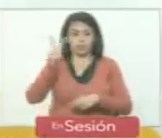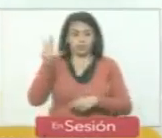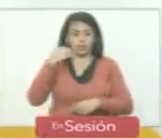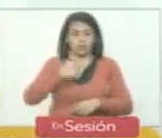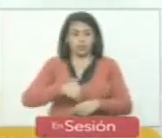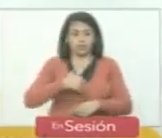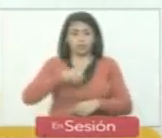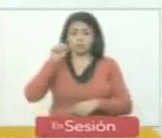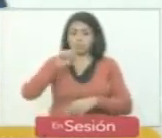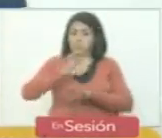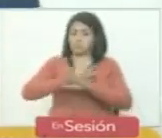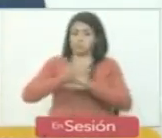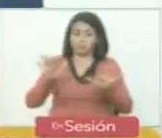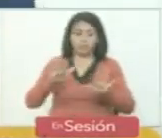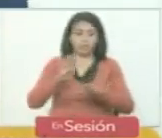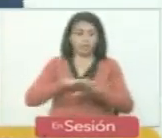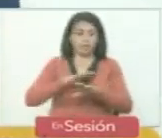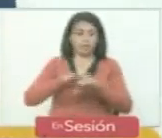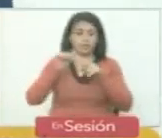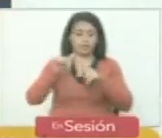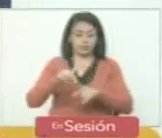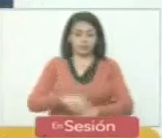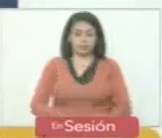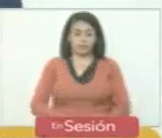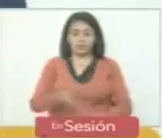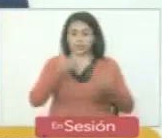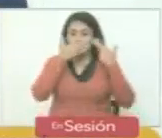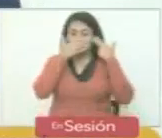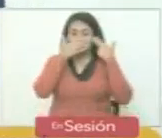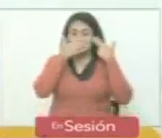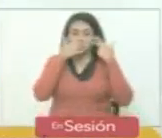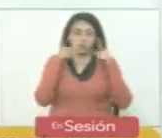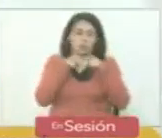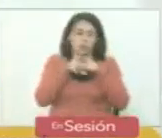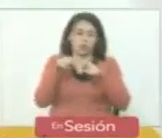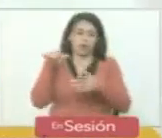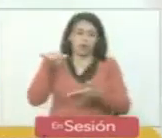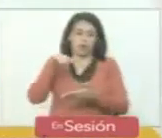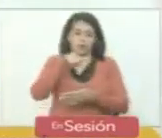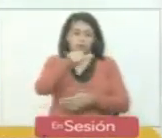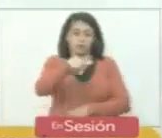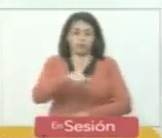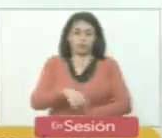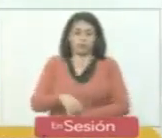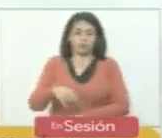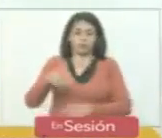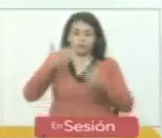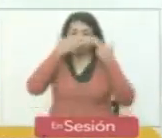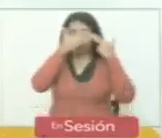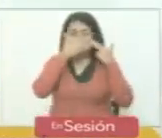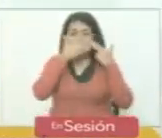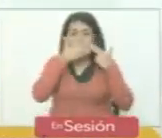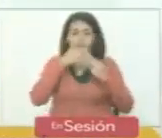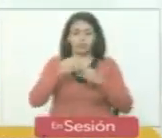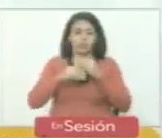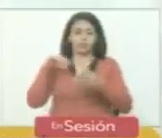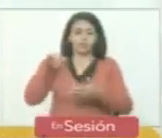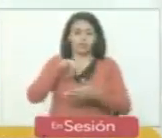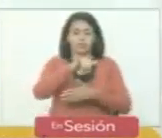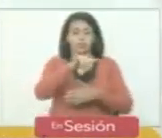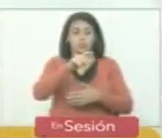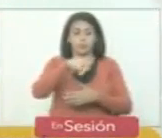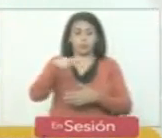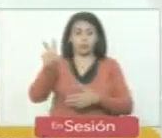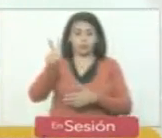así de simple. Y lo que está ocurriendo allí es un secuestro, vulgar secuestro de un avión y un secuestro, vulgar secuestro de